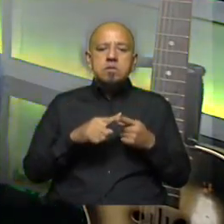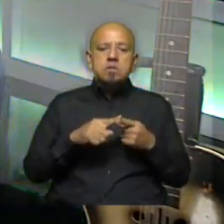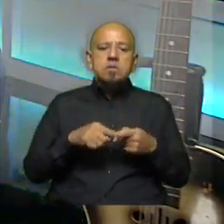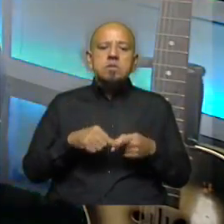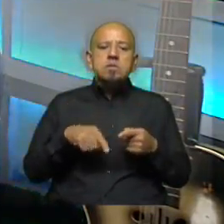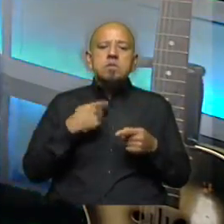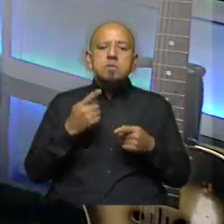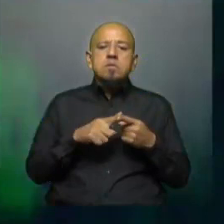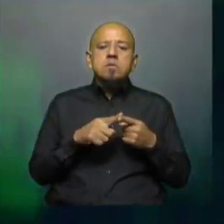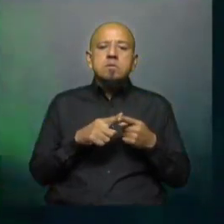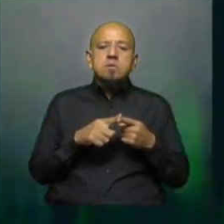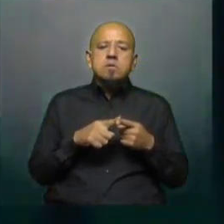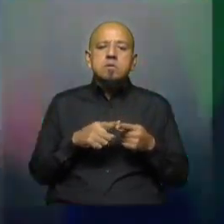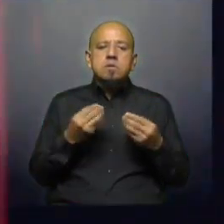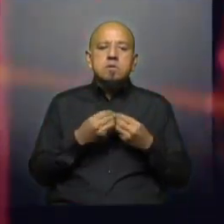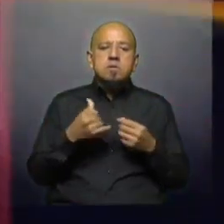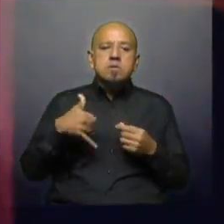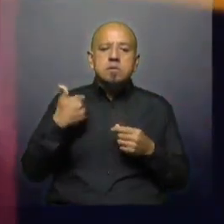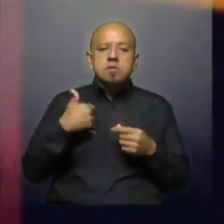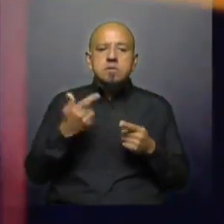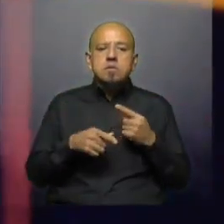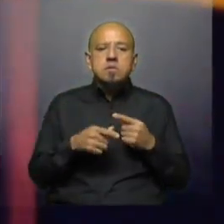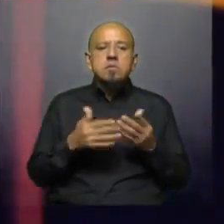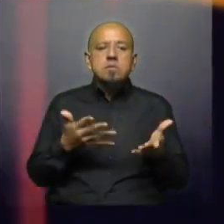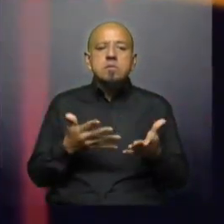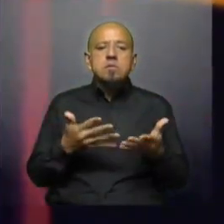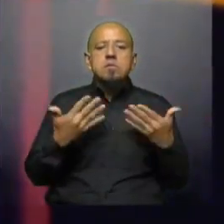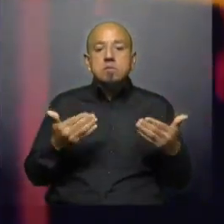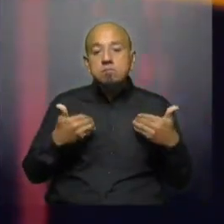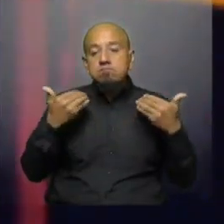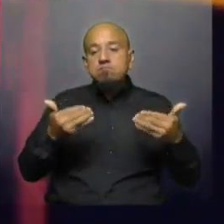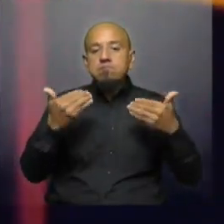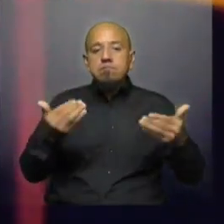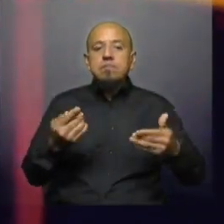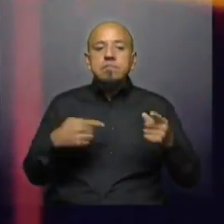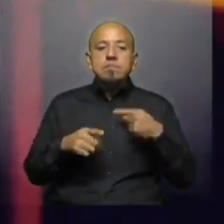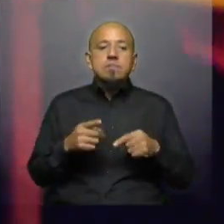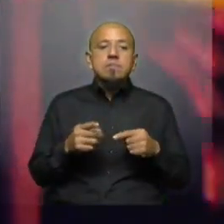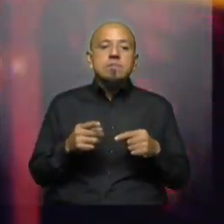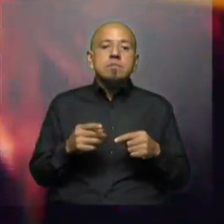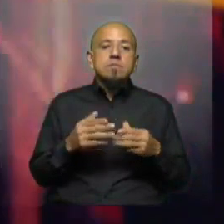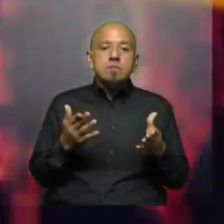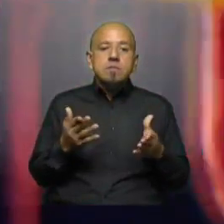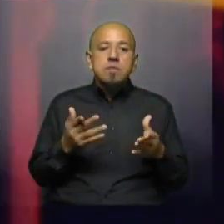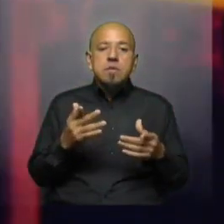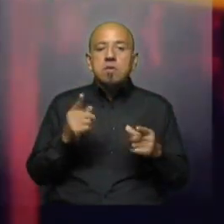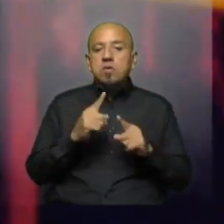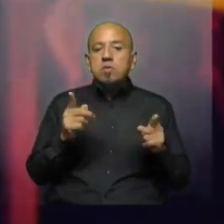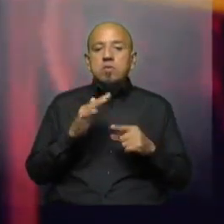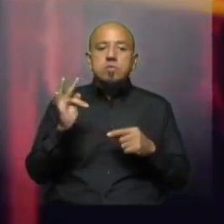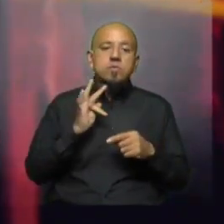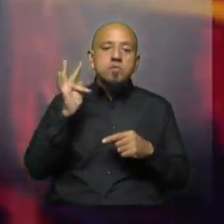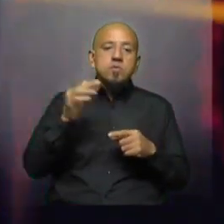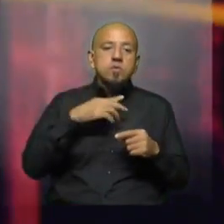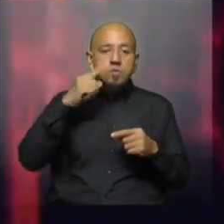estar en el toque, que son mucho más jóvenes que yo, y que me dan fuerza para, a pesar de que no es el futuro que yo